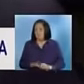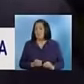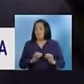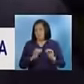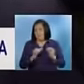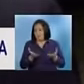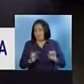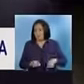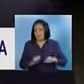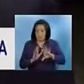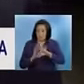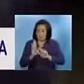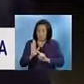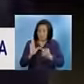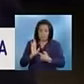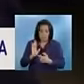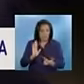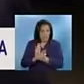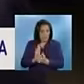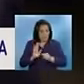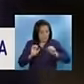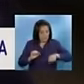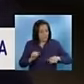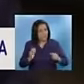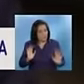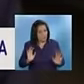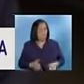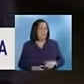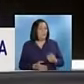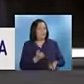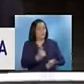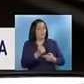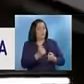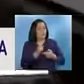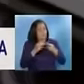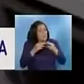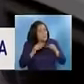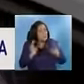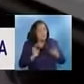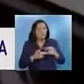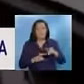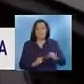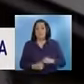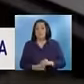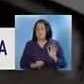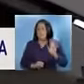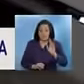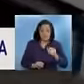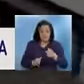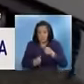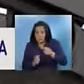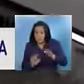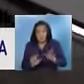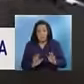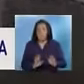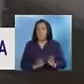aplicar la Constitución, la ley que garantiza la presunción de inocencia. Nada más. ¿Es excesiva? Hasta luego. ¿Considera excesiva esa